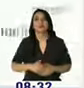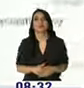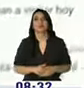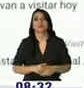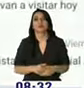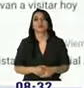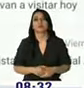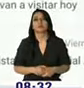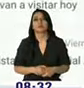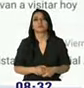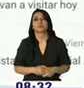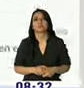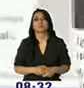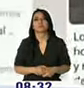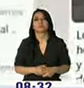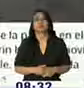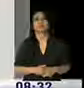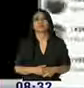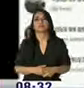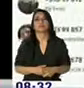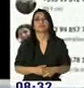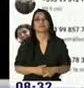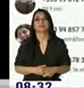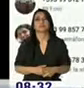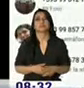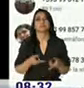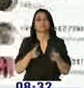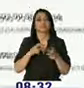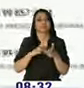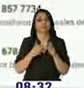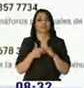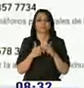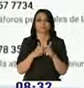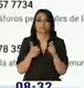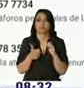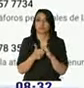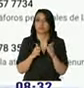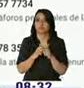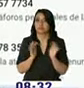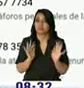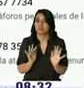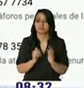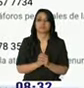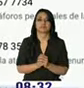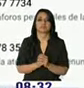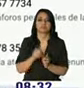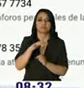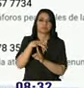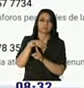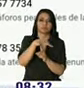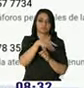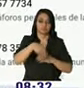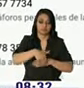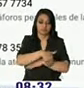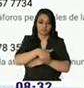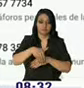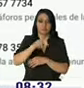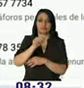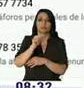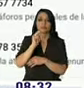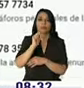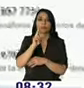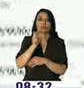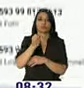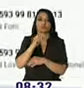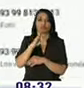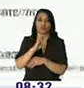pues. Entonces ahí otro problema hasta que tengamos algún accidente. El parque de las calles Don Bosco y Valparaíso en La Tola requiere pintura